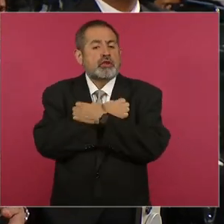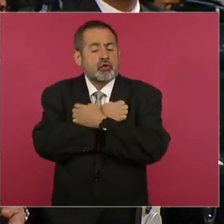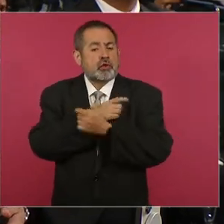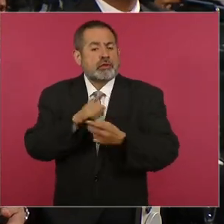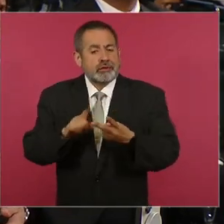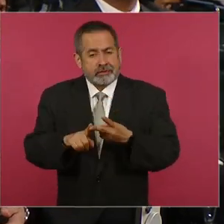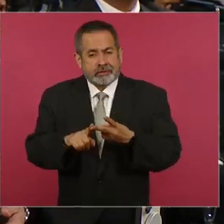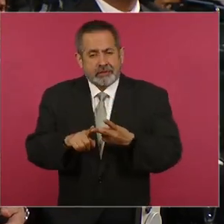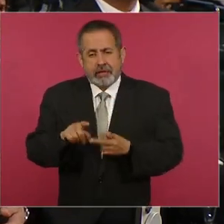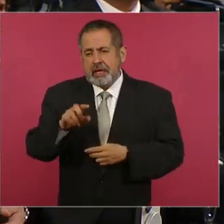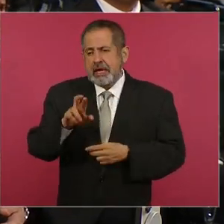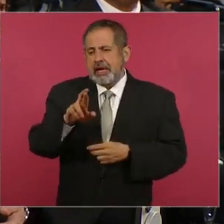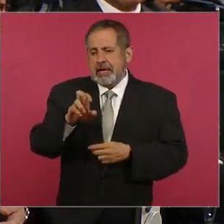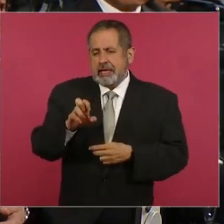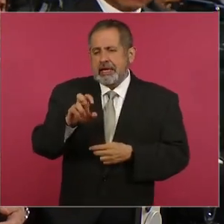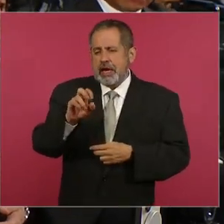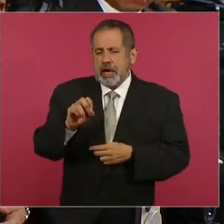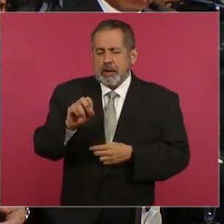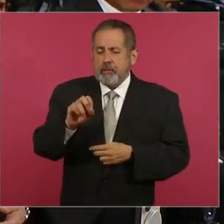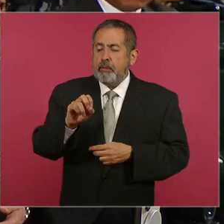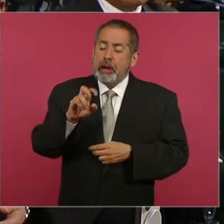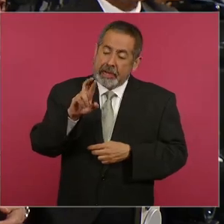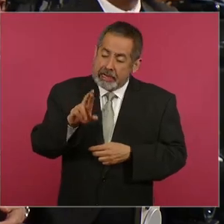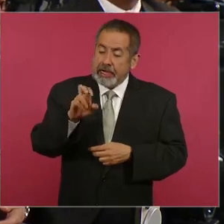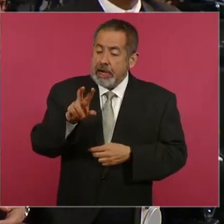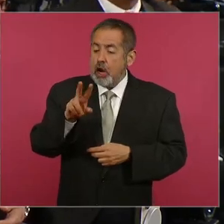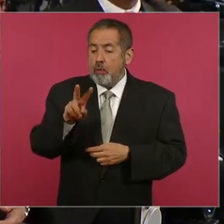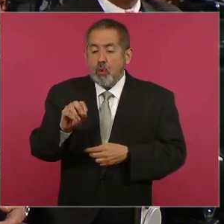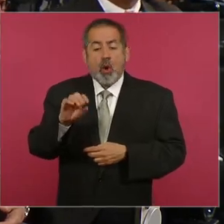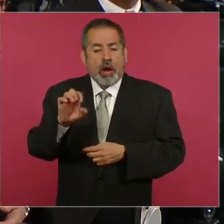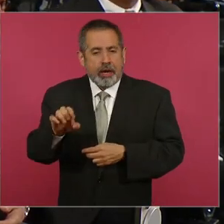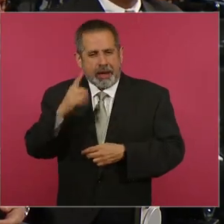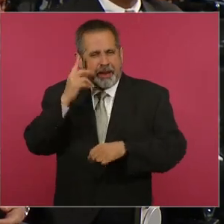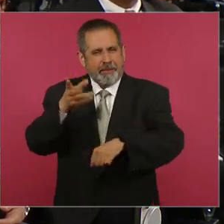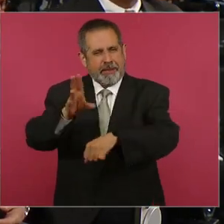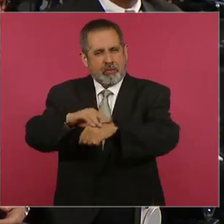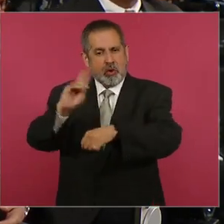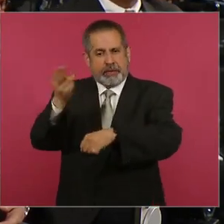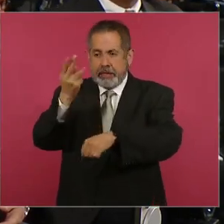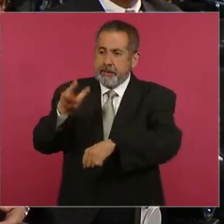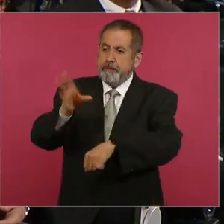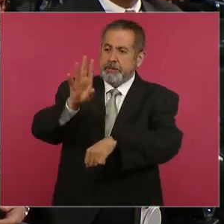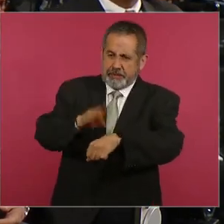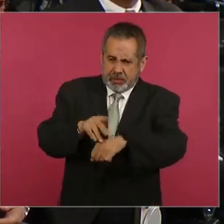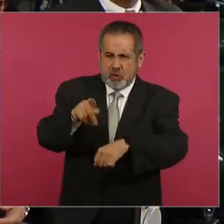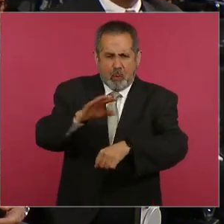y los REBOES que le llaman, que son los permisos que le dan a las universidades para poder dar más